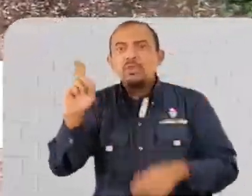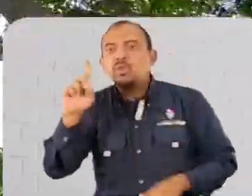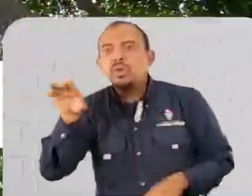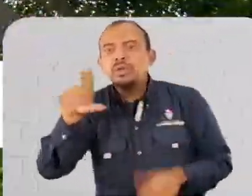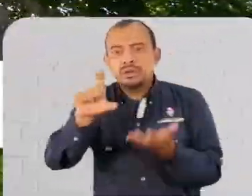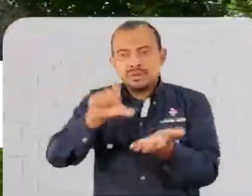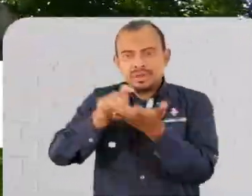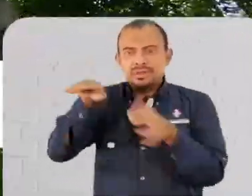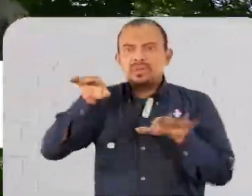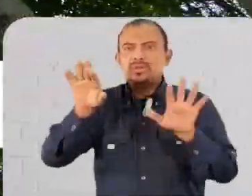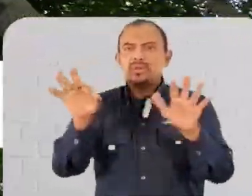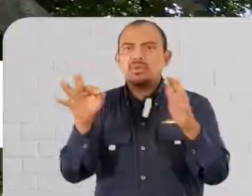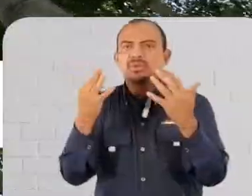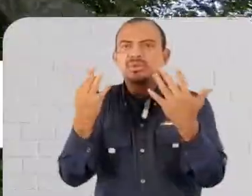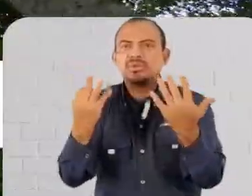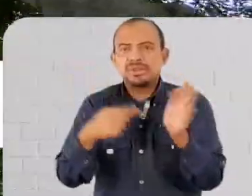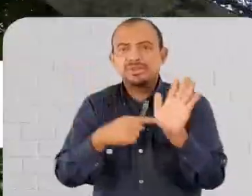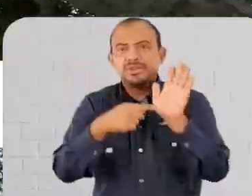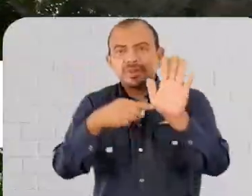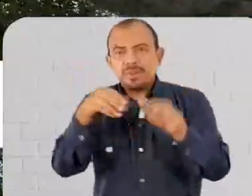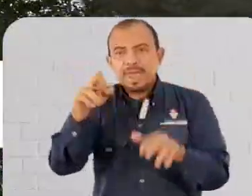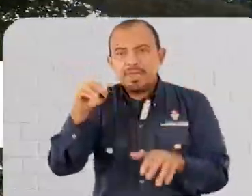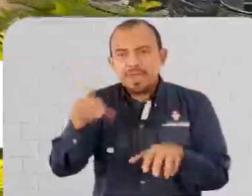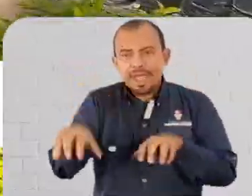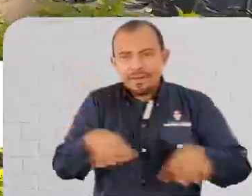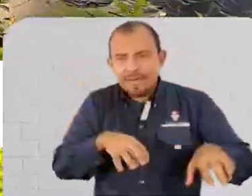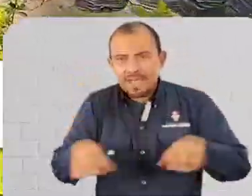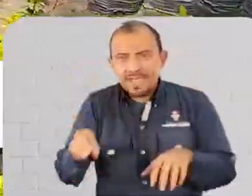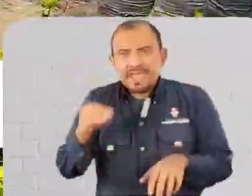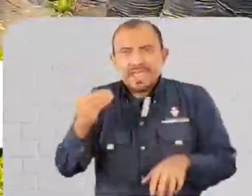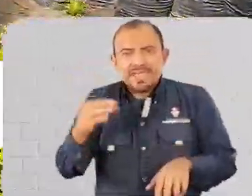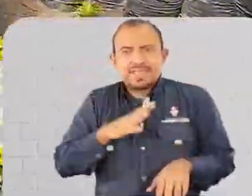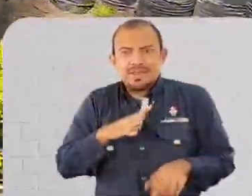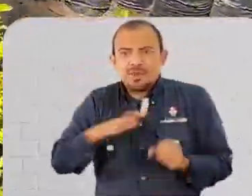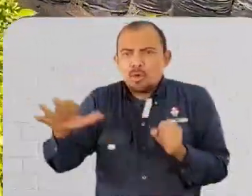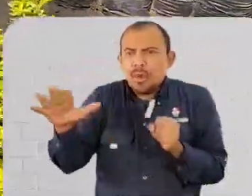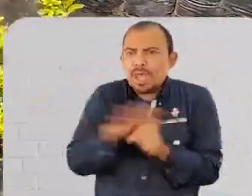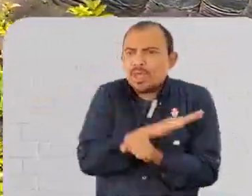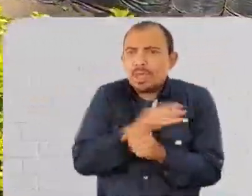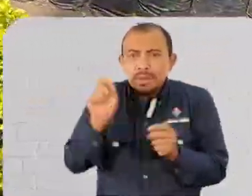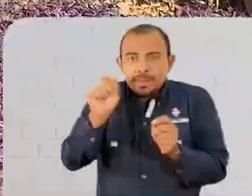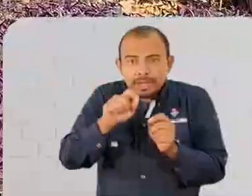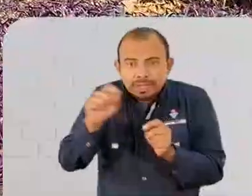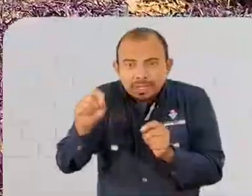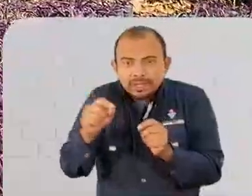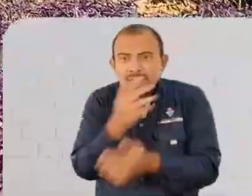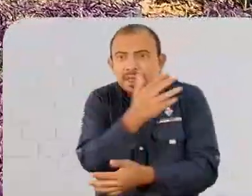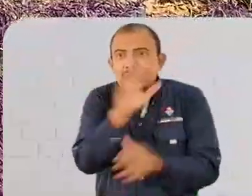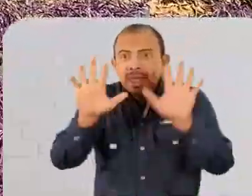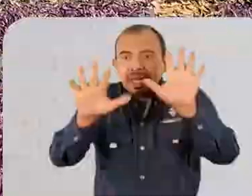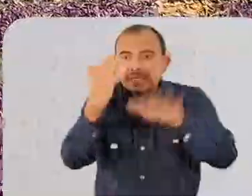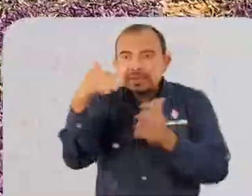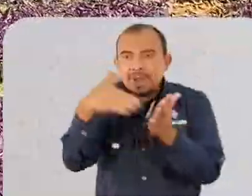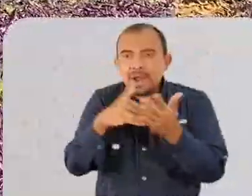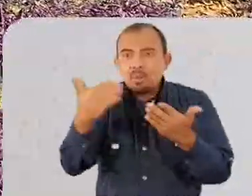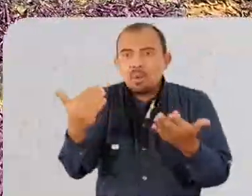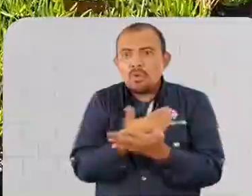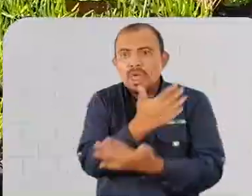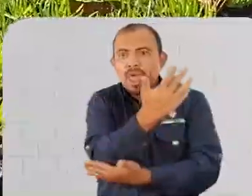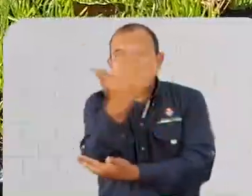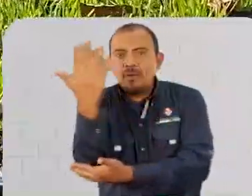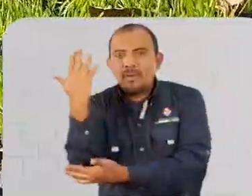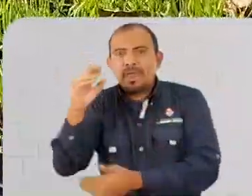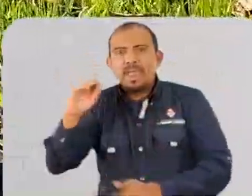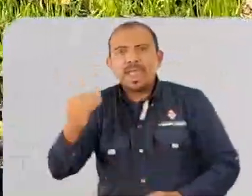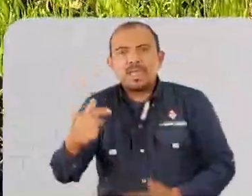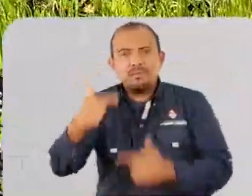mañana en la colonia Cipresales de la zona 18. Se realizará la macro reforestación, actividad que contempla la siembra